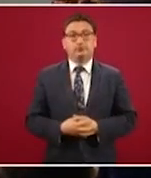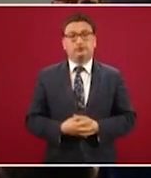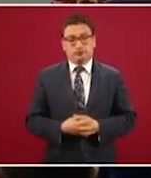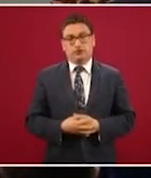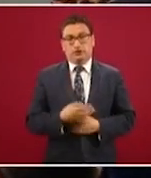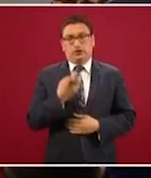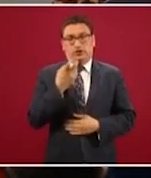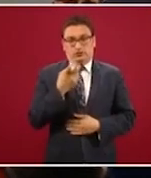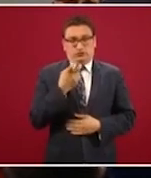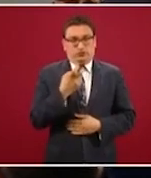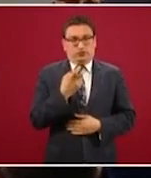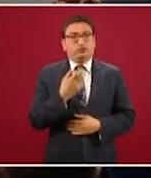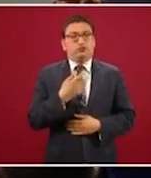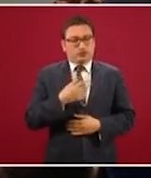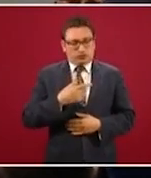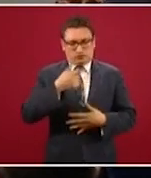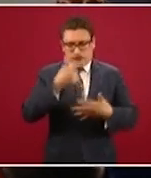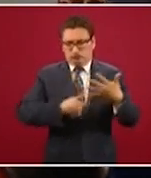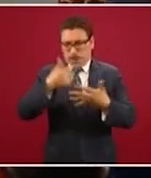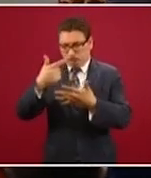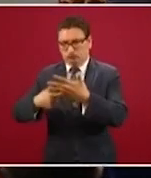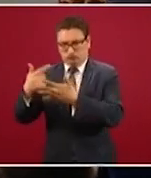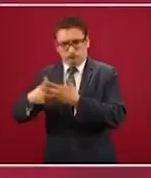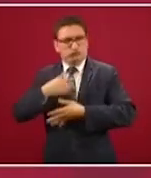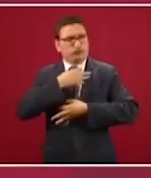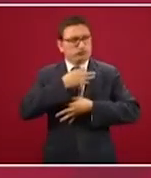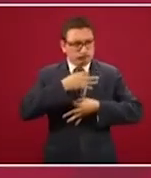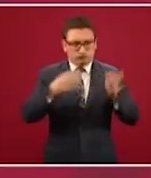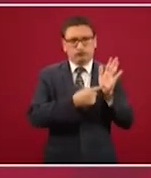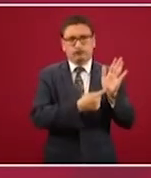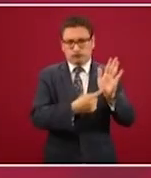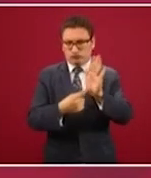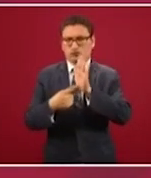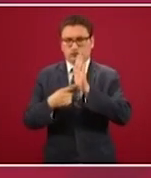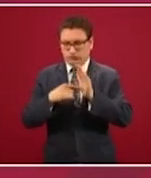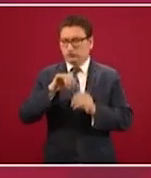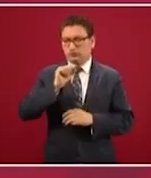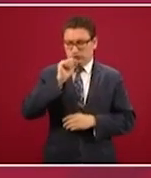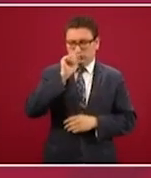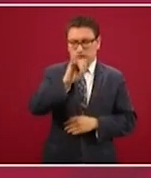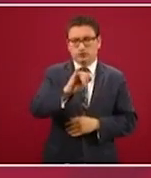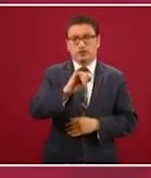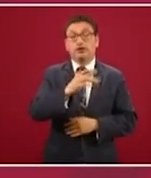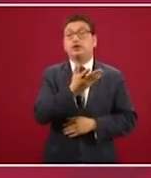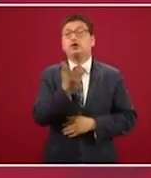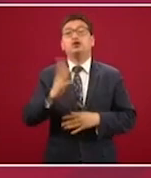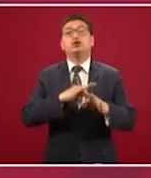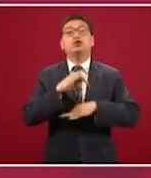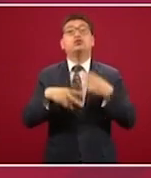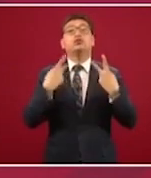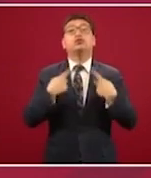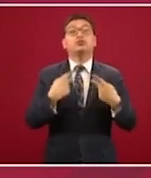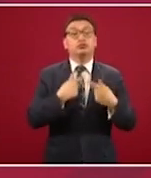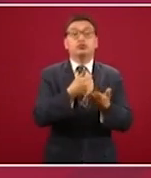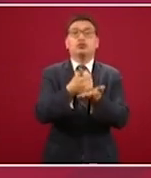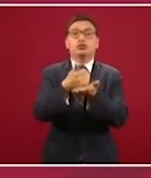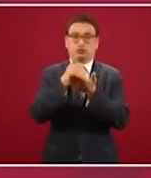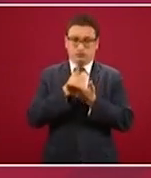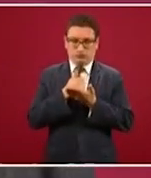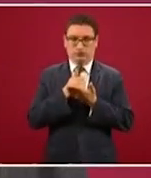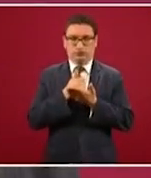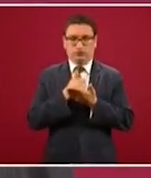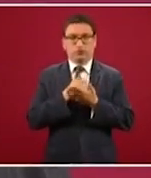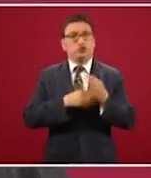sí vamos a dar a conocer todos los padrones y que la gente nos ayude